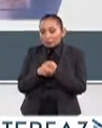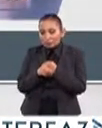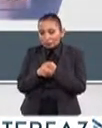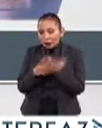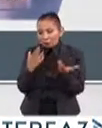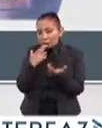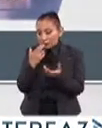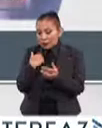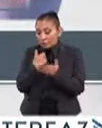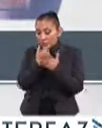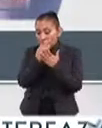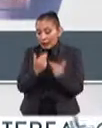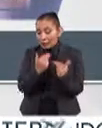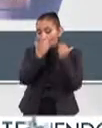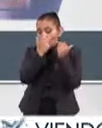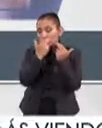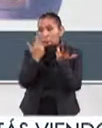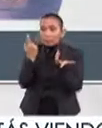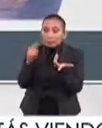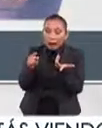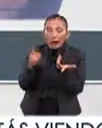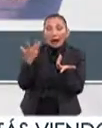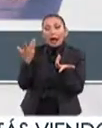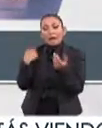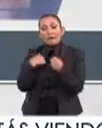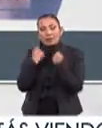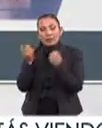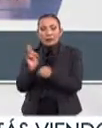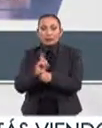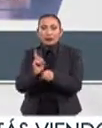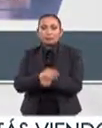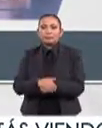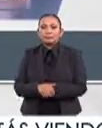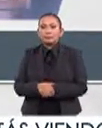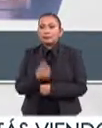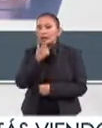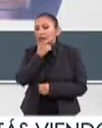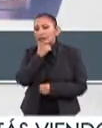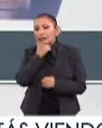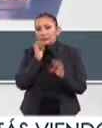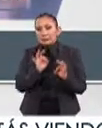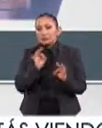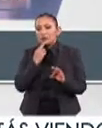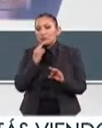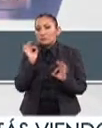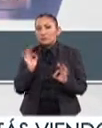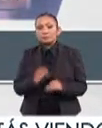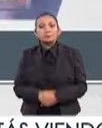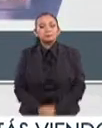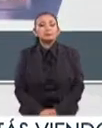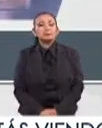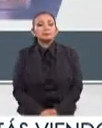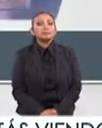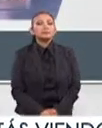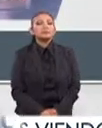pues funciona mucho para un negocio, para la vida diaria. El inglés me ha funcionado bastante bien.